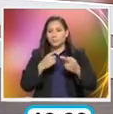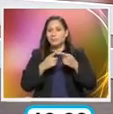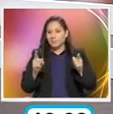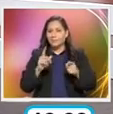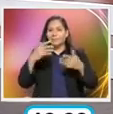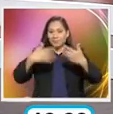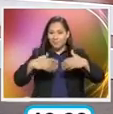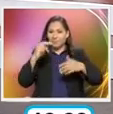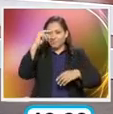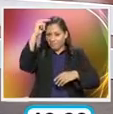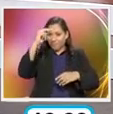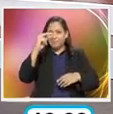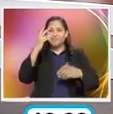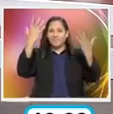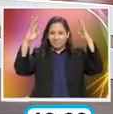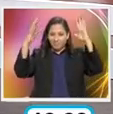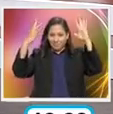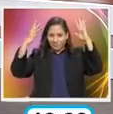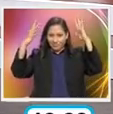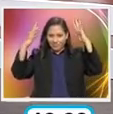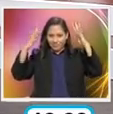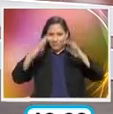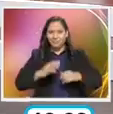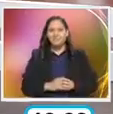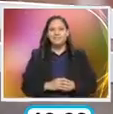La maquinaria norteña, aplauso.